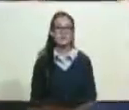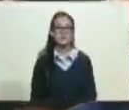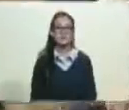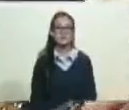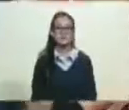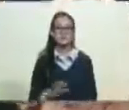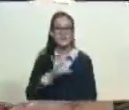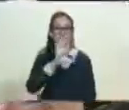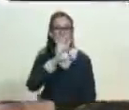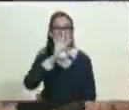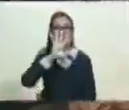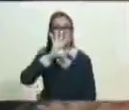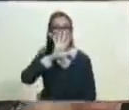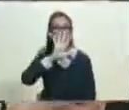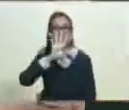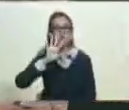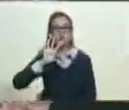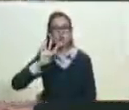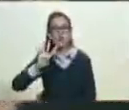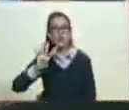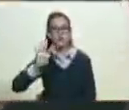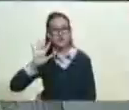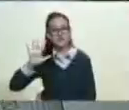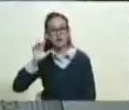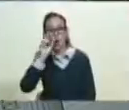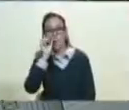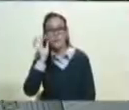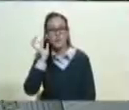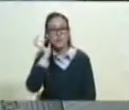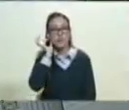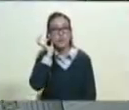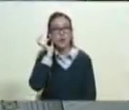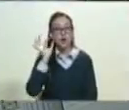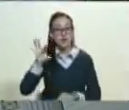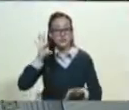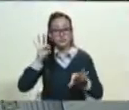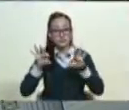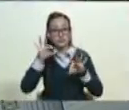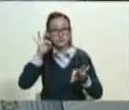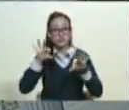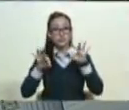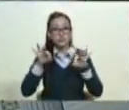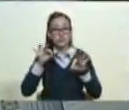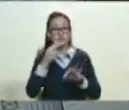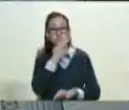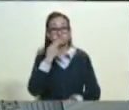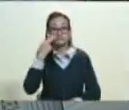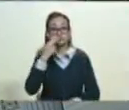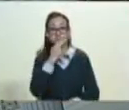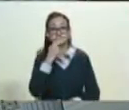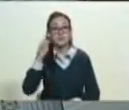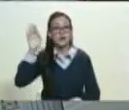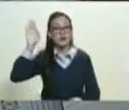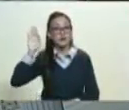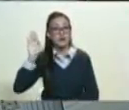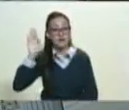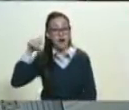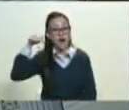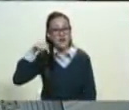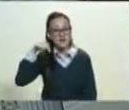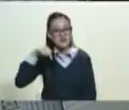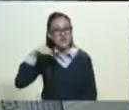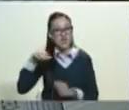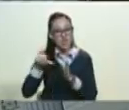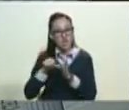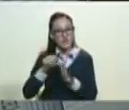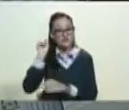Son 545 hombres y mujeres que han sido el día de hoy juramentados aquí en el Salón